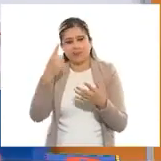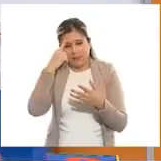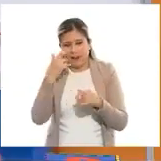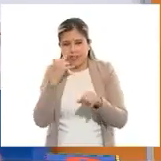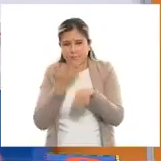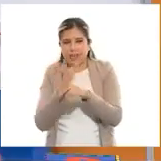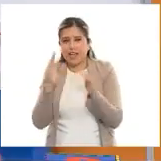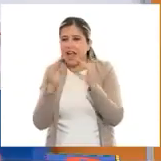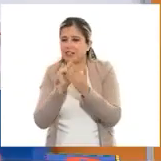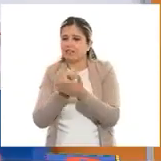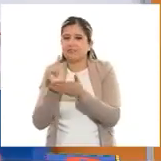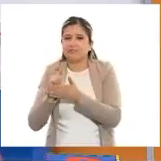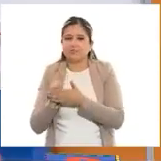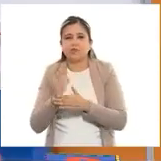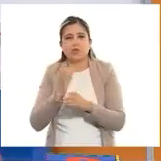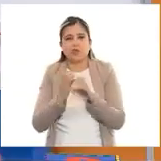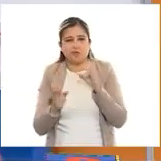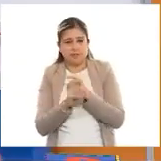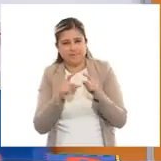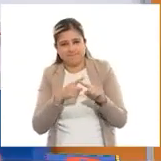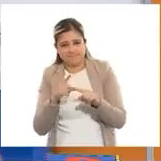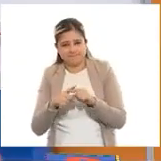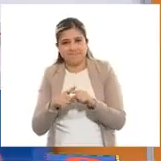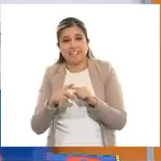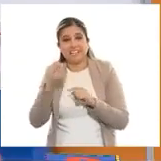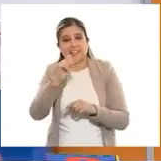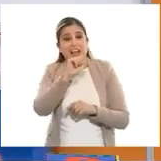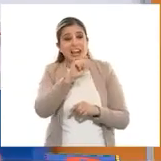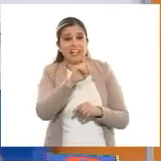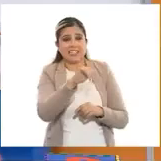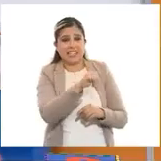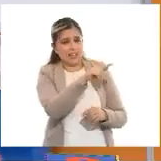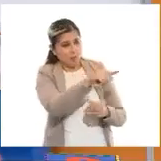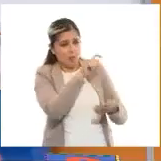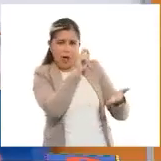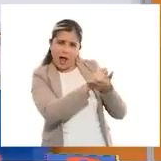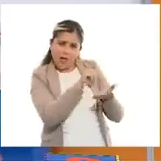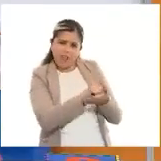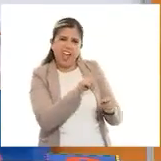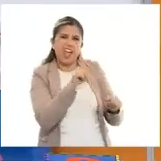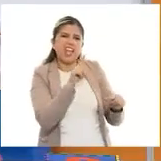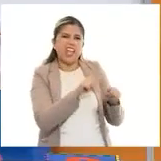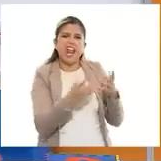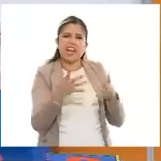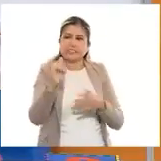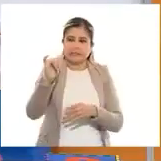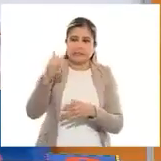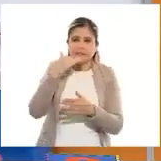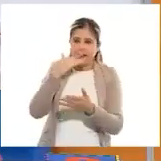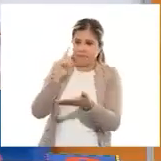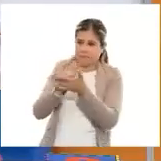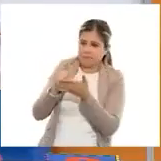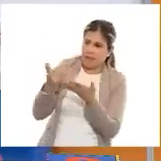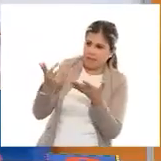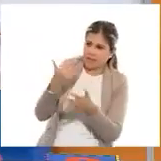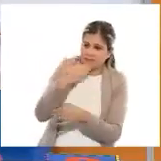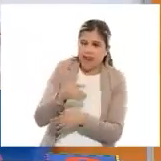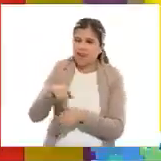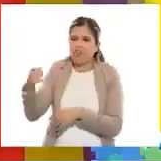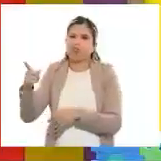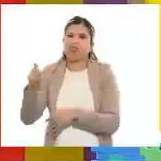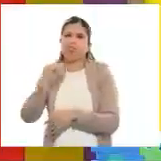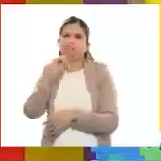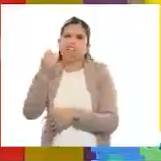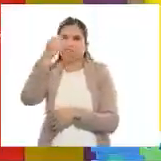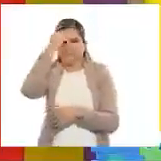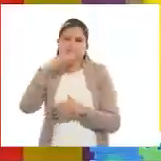para ello le queremos solicitar a Alexia que vaya anotando quiénes sí cumplieron y quiénes no lo lograron. Ah, pues muy bien.